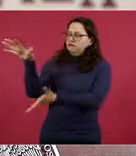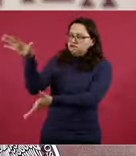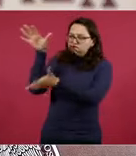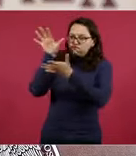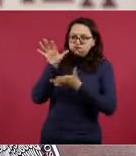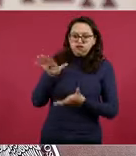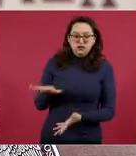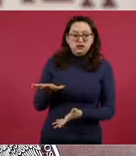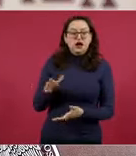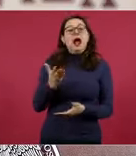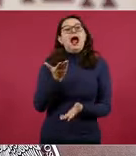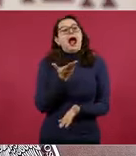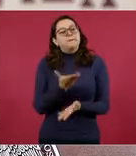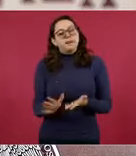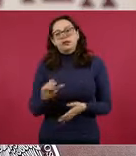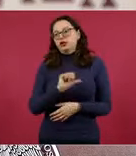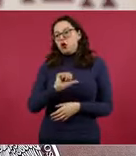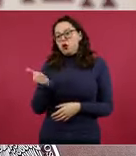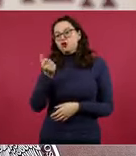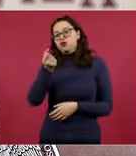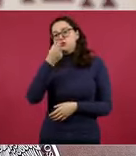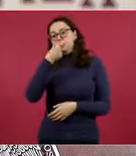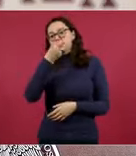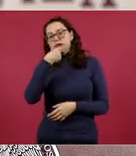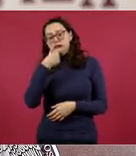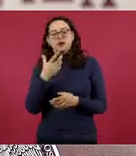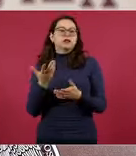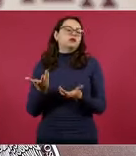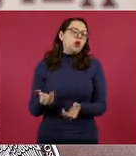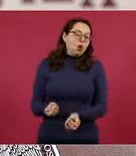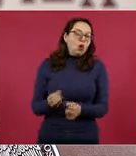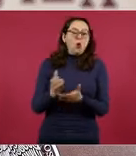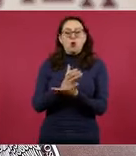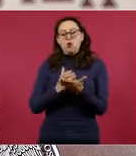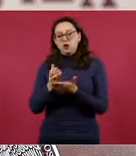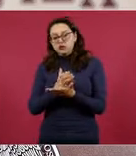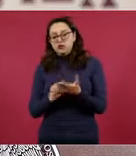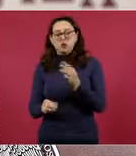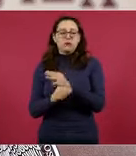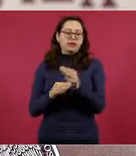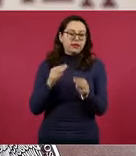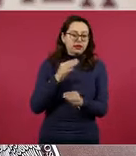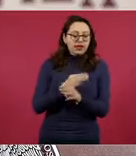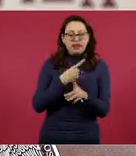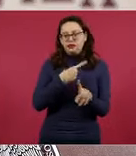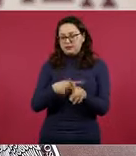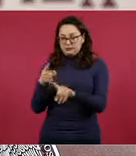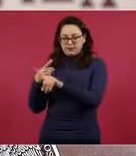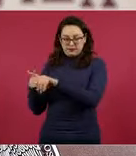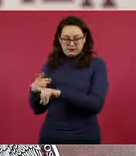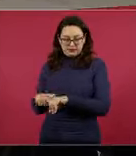de las claves ahí señaladas de material de curación o instrumental. La siguiente, por favor.